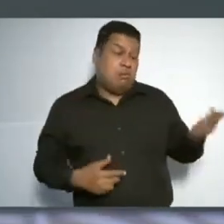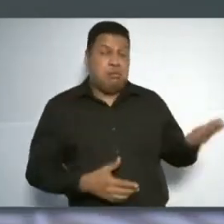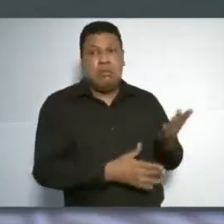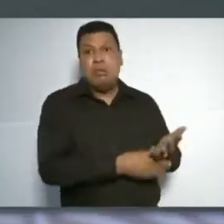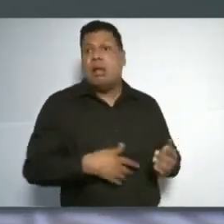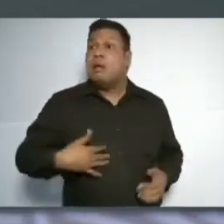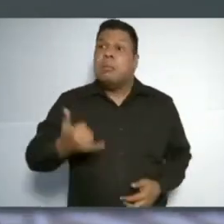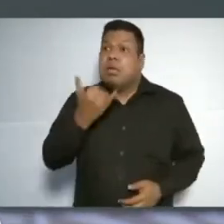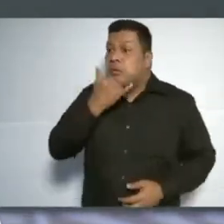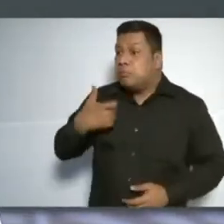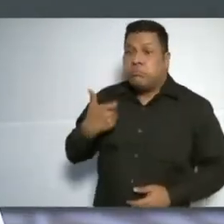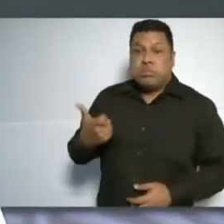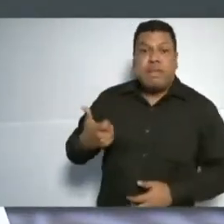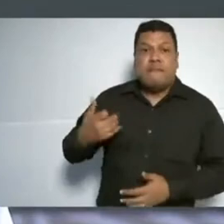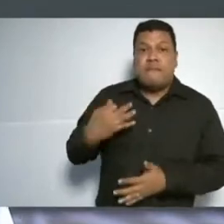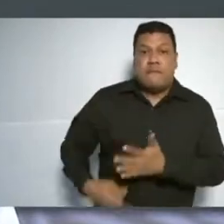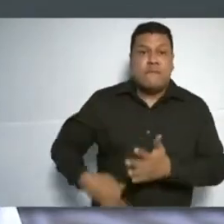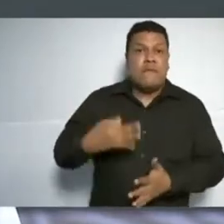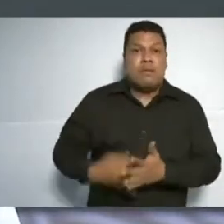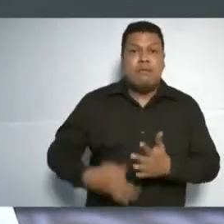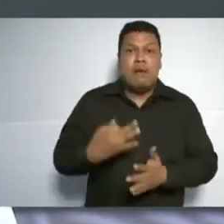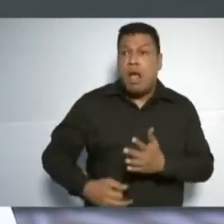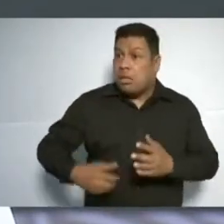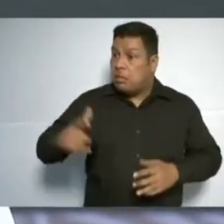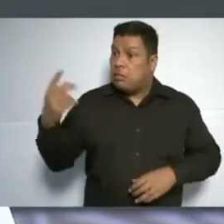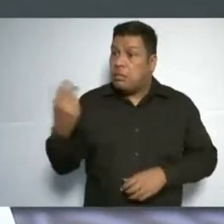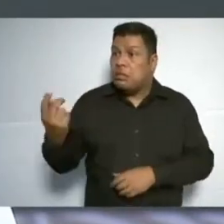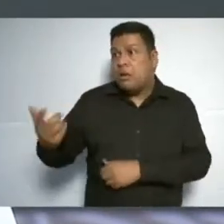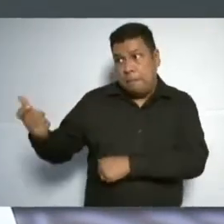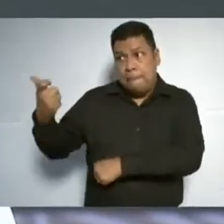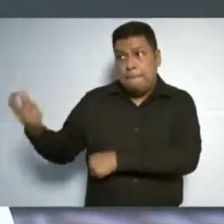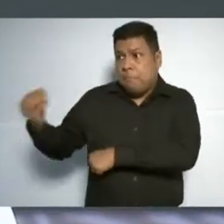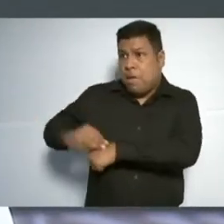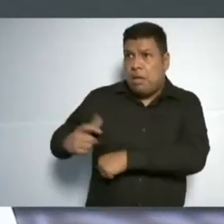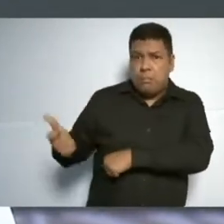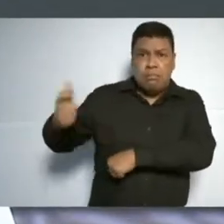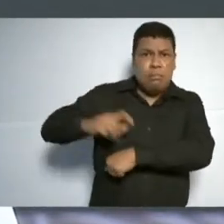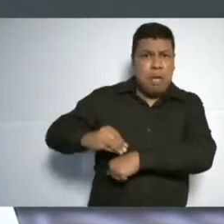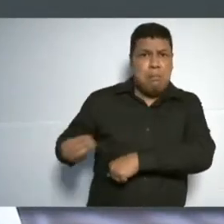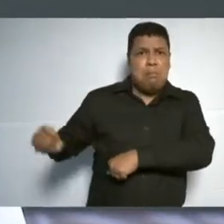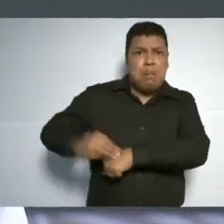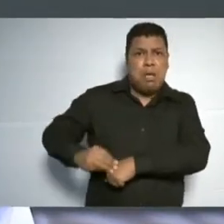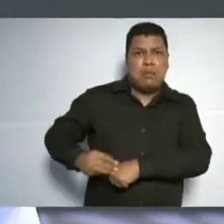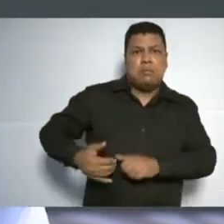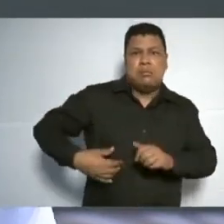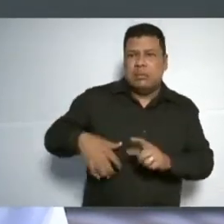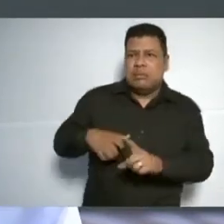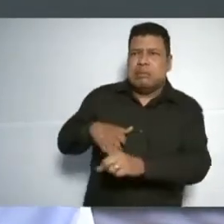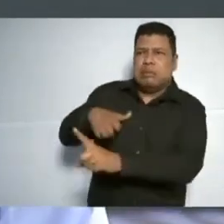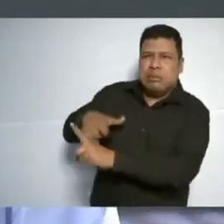y que quería ampliación y más ampliación. y